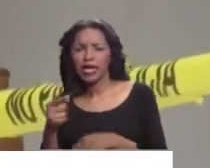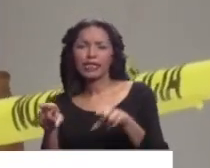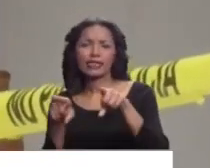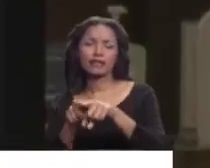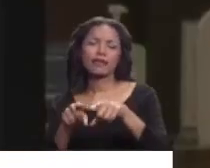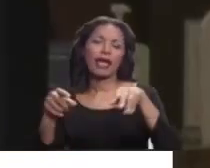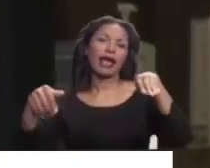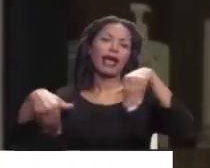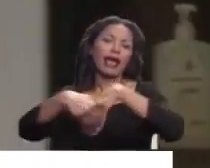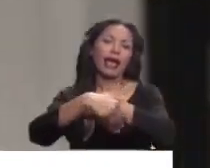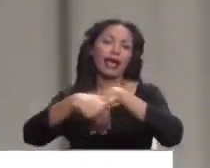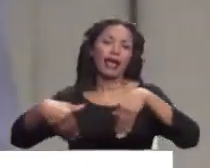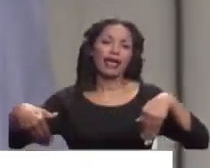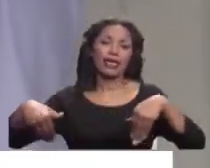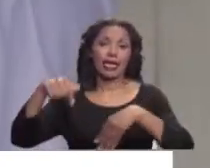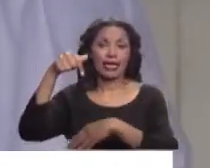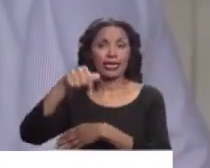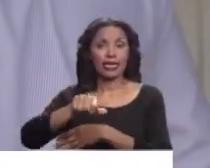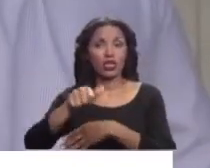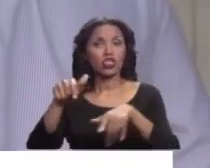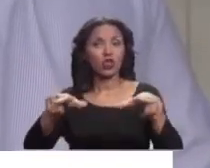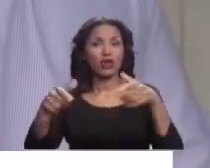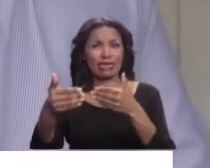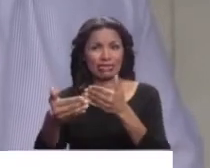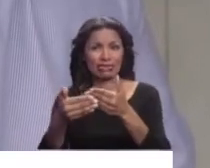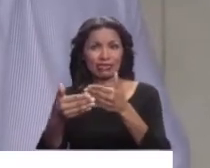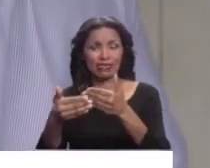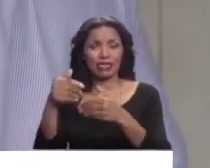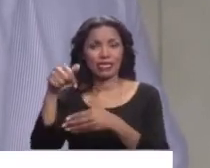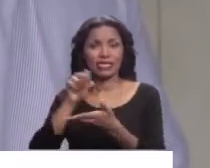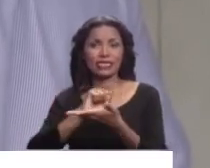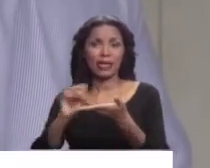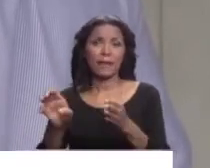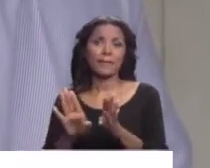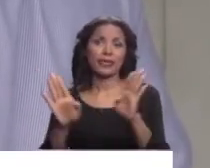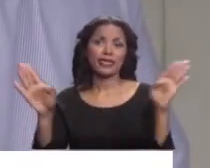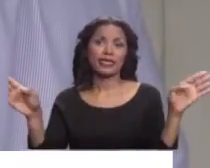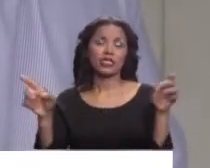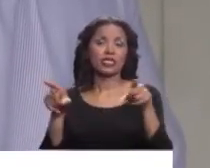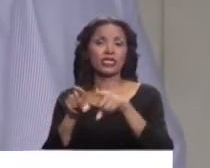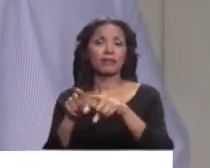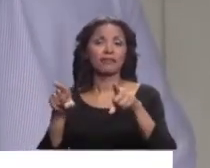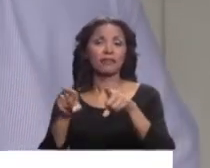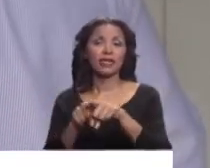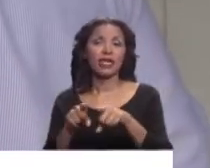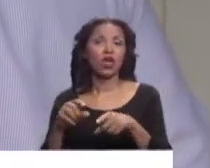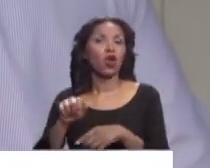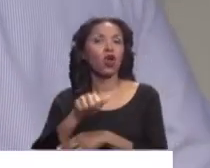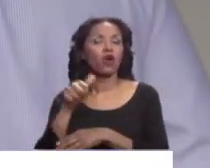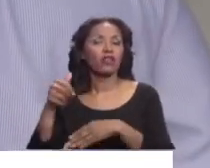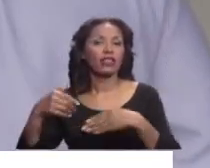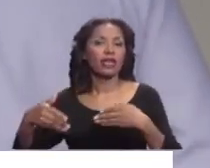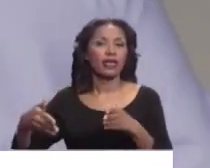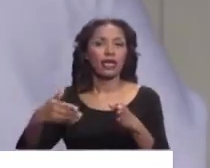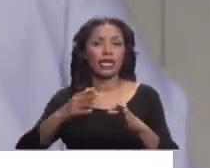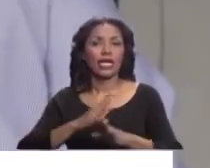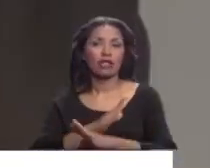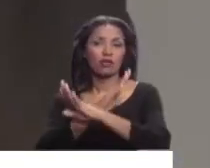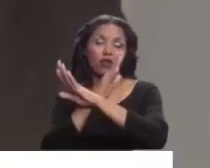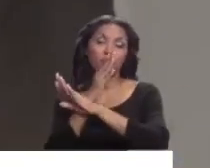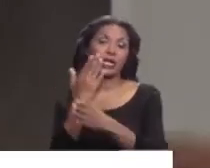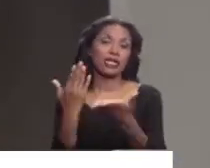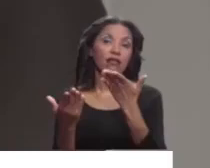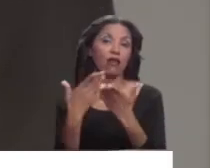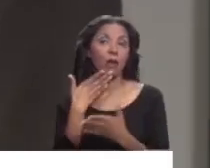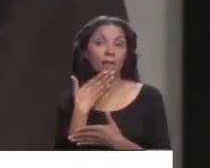en el corregimiento de Betania, sino en otros sectores del distrito de San Miguelito, vías hacia Tocumen y otras vías alternas que puedan haber utilizado